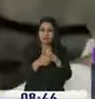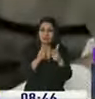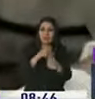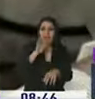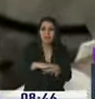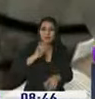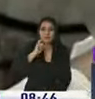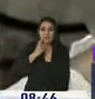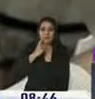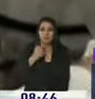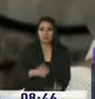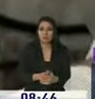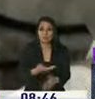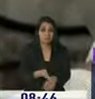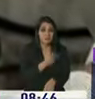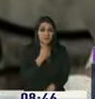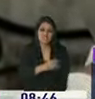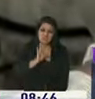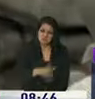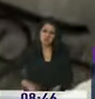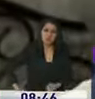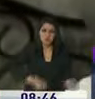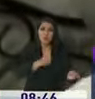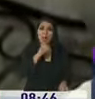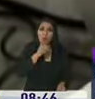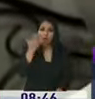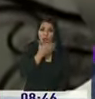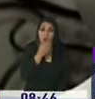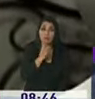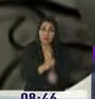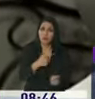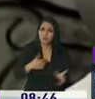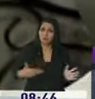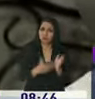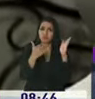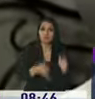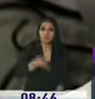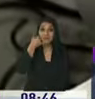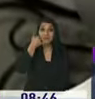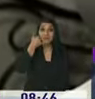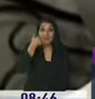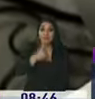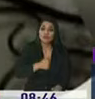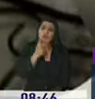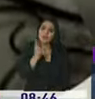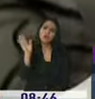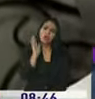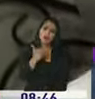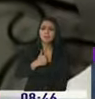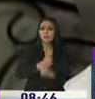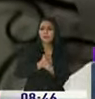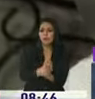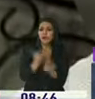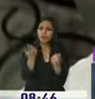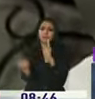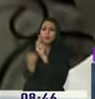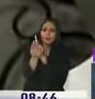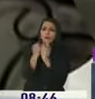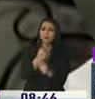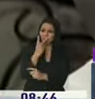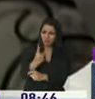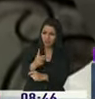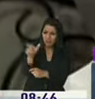Ya me quería matar ya, porque ella decía, muérete, muérete. Yo le reclamé porque en el teléfono le vi que, hola, mi amor, ¿a dónde nos encontramos? Que